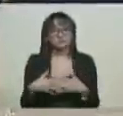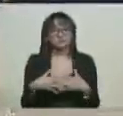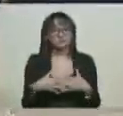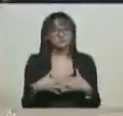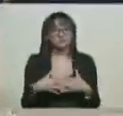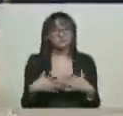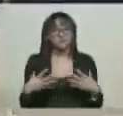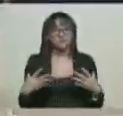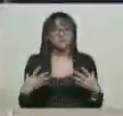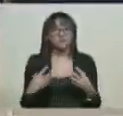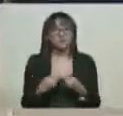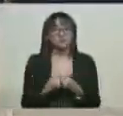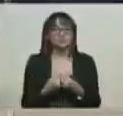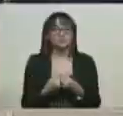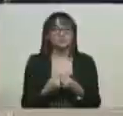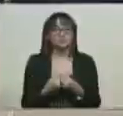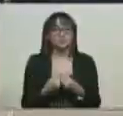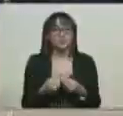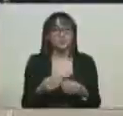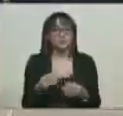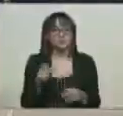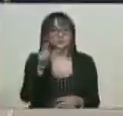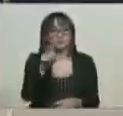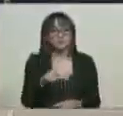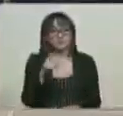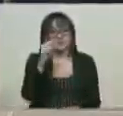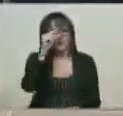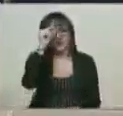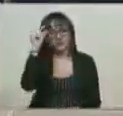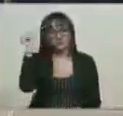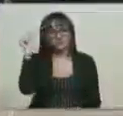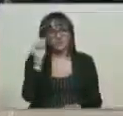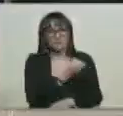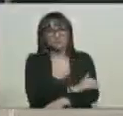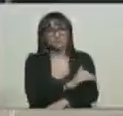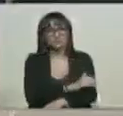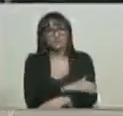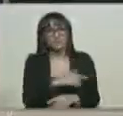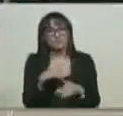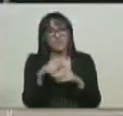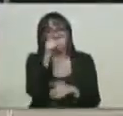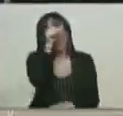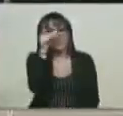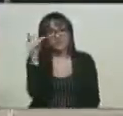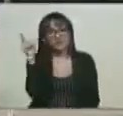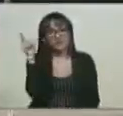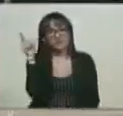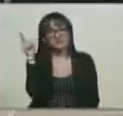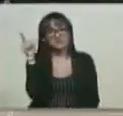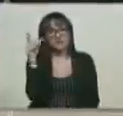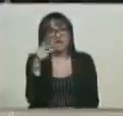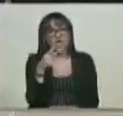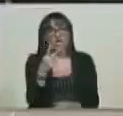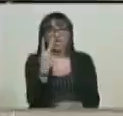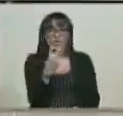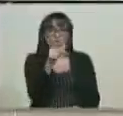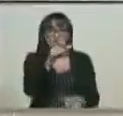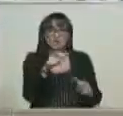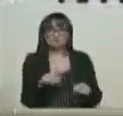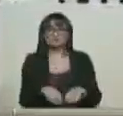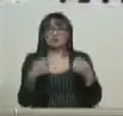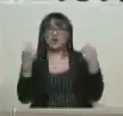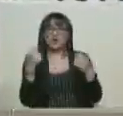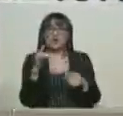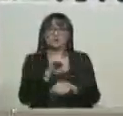junto al traidor de Julio Borges y Antonio Ledezma, dos traidores a la patria, dos